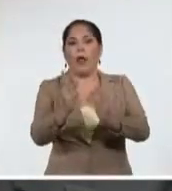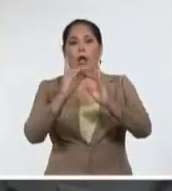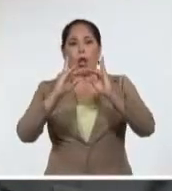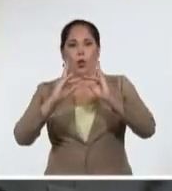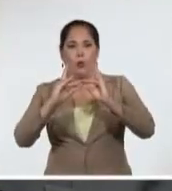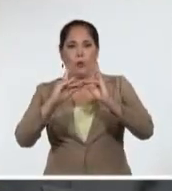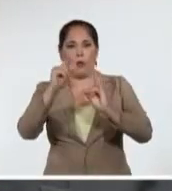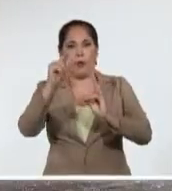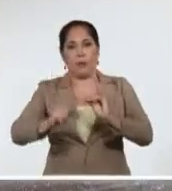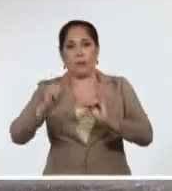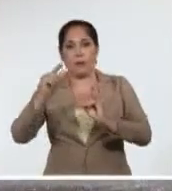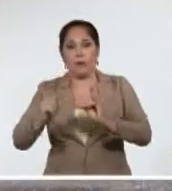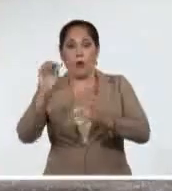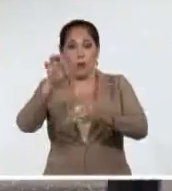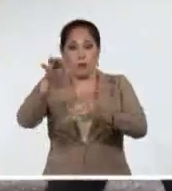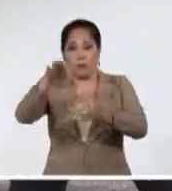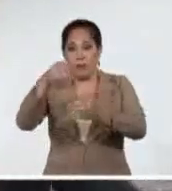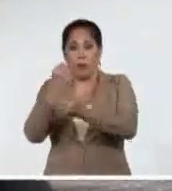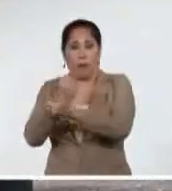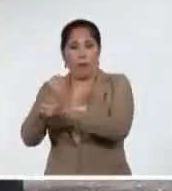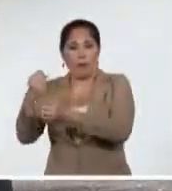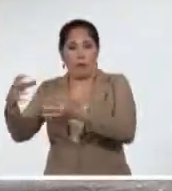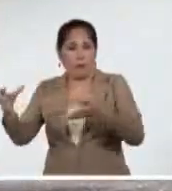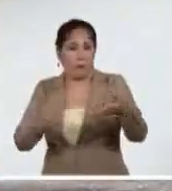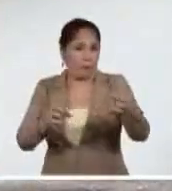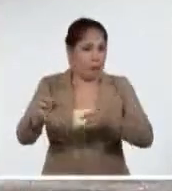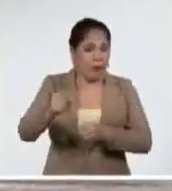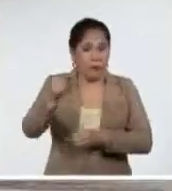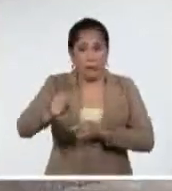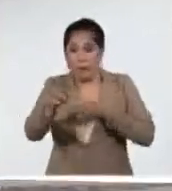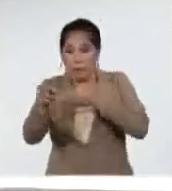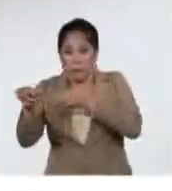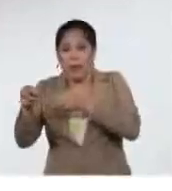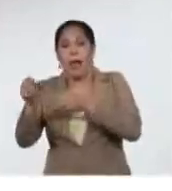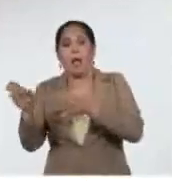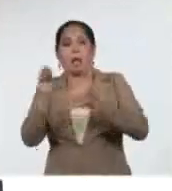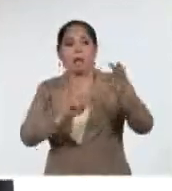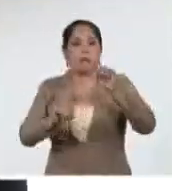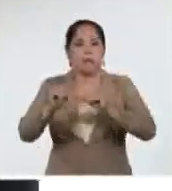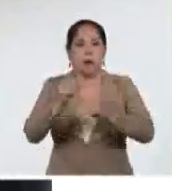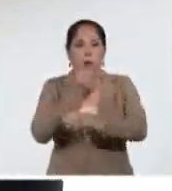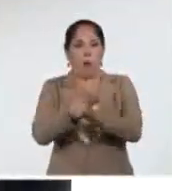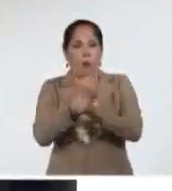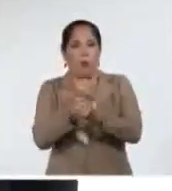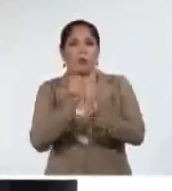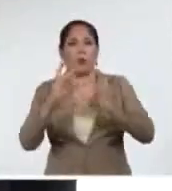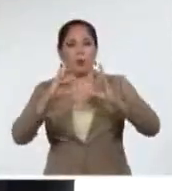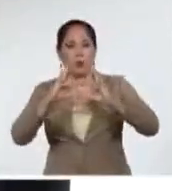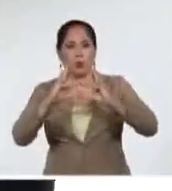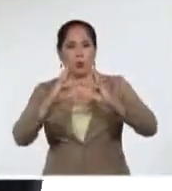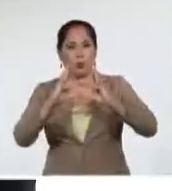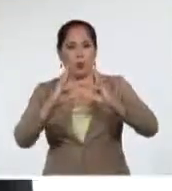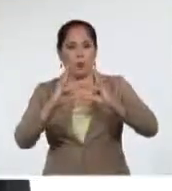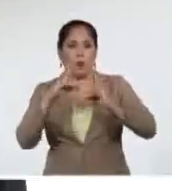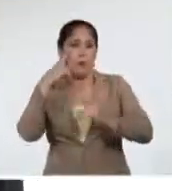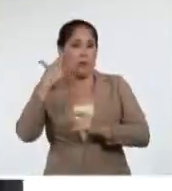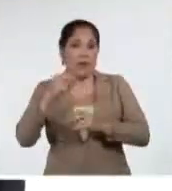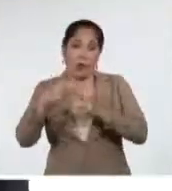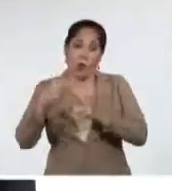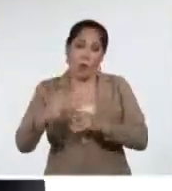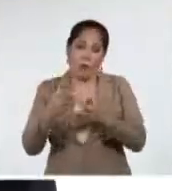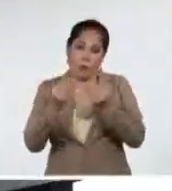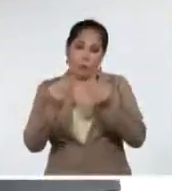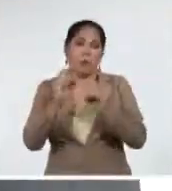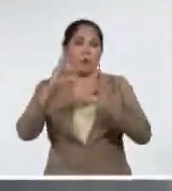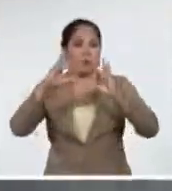soldado desconocido, un heroico hijo de esta tierra, de quien solo se sabe que luchó hasta la muerte en una división del Ejército Rojo